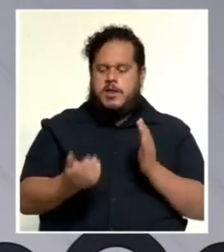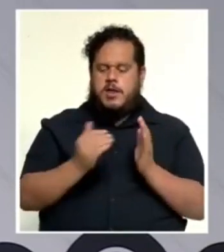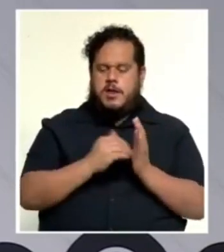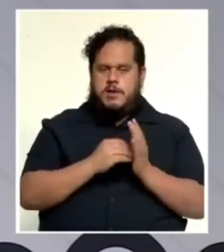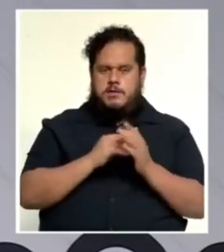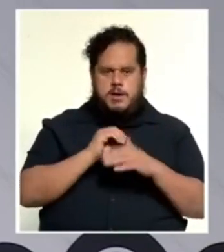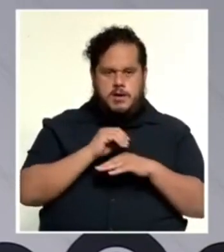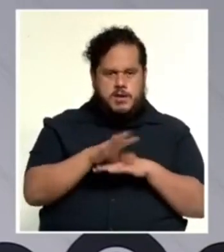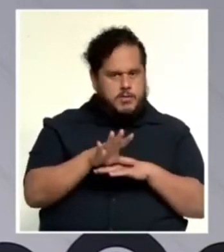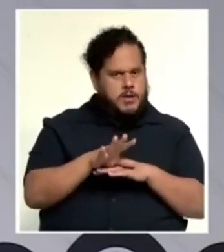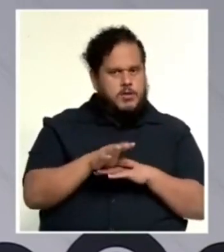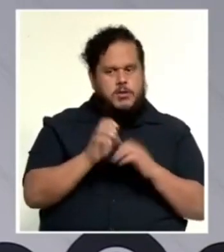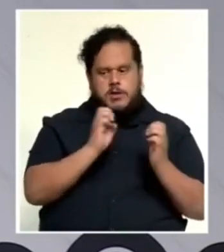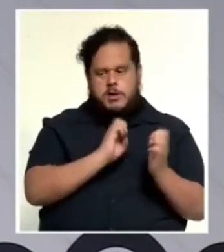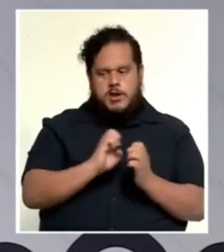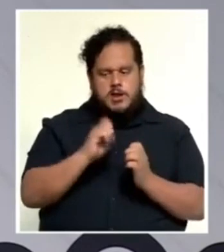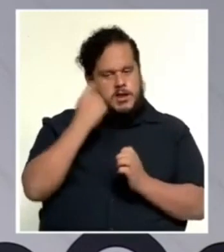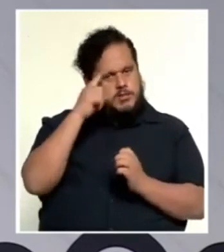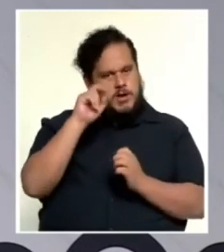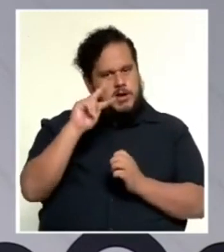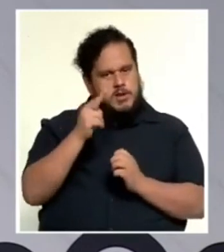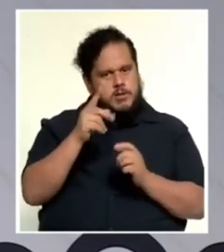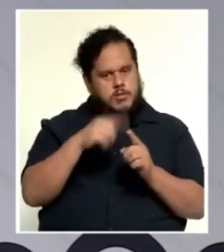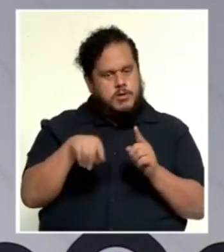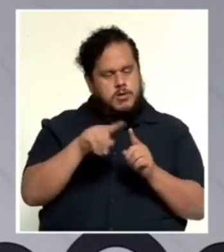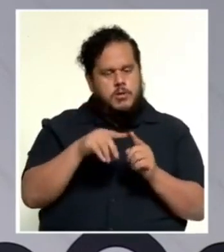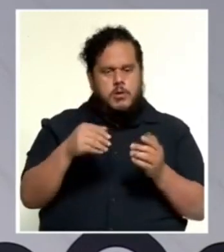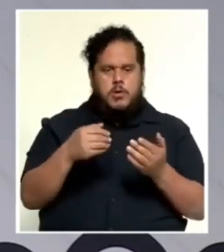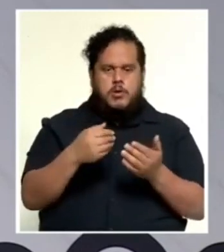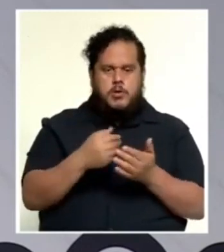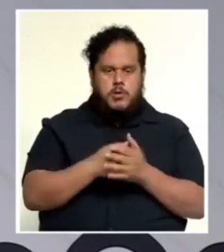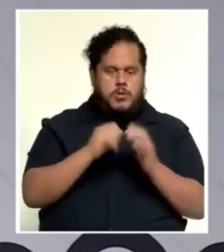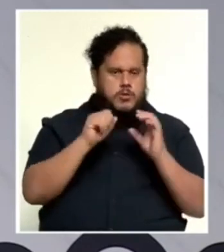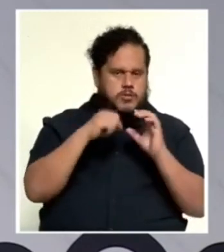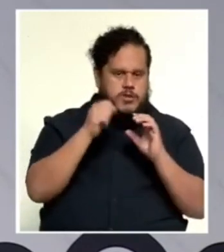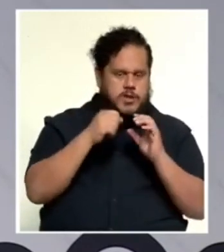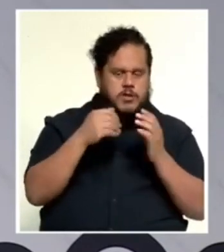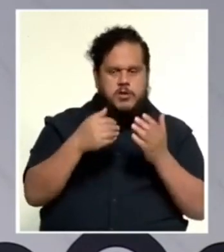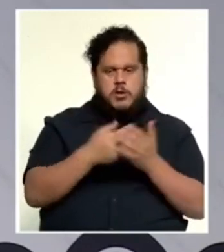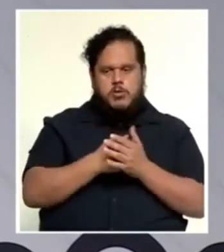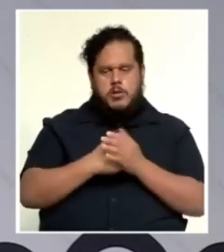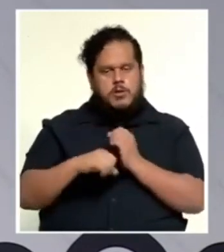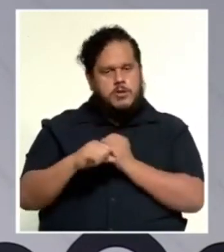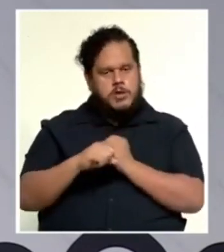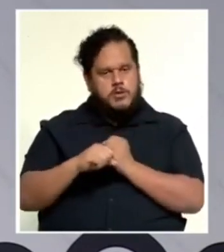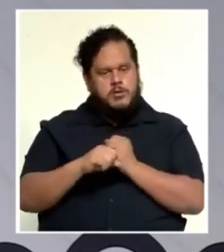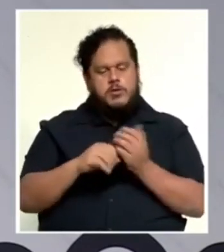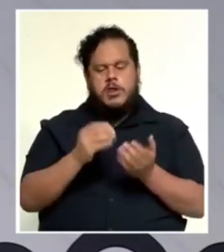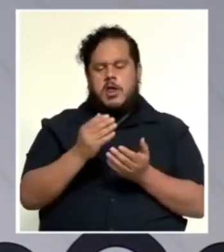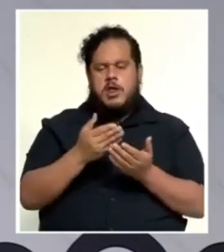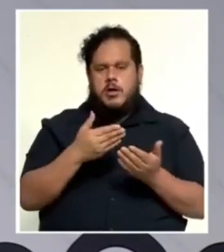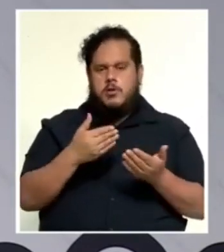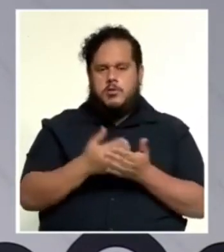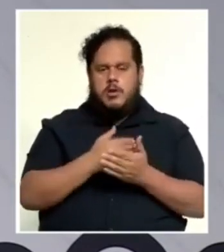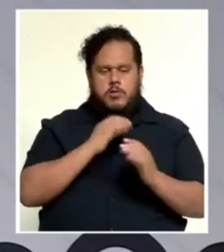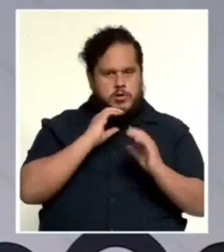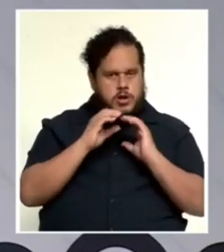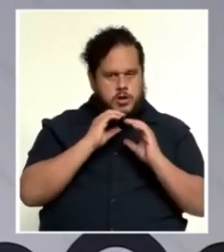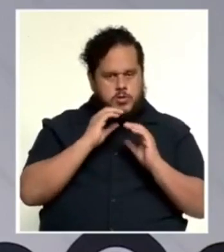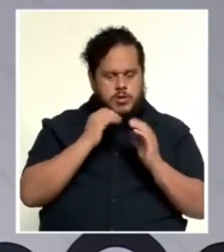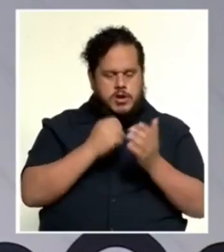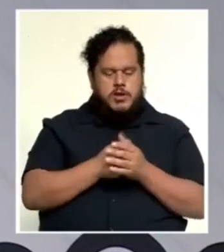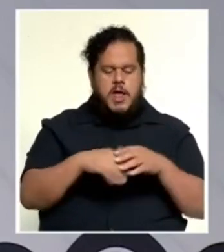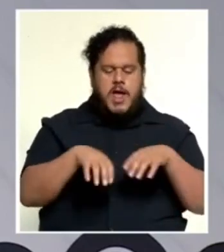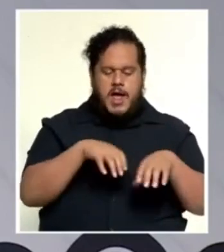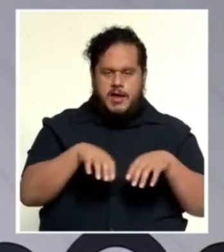relanzamiento de estrategias para esta segunda ronda, con nuevos jingles, con nuevos videos, con algún tipo de comunicados, de